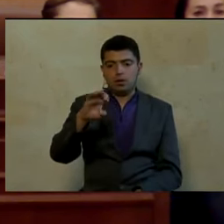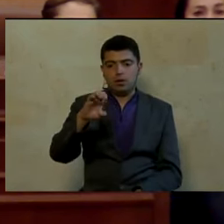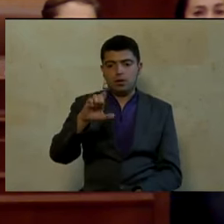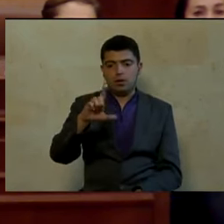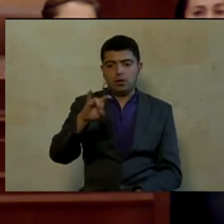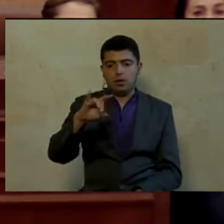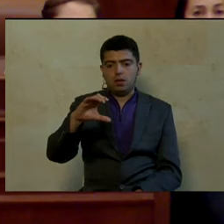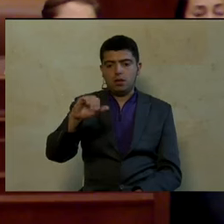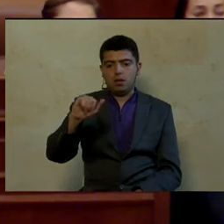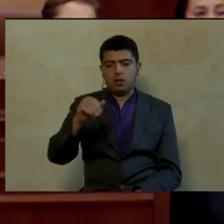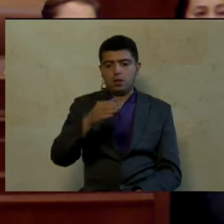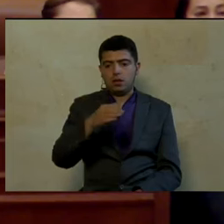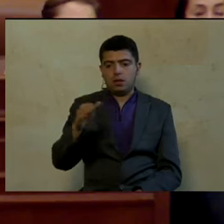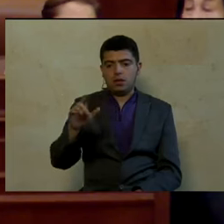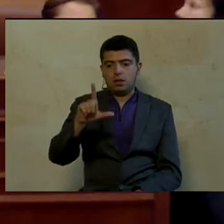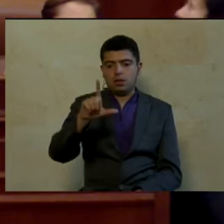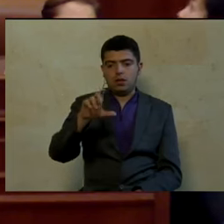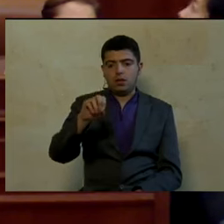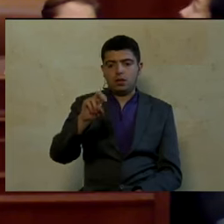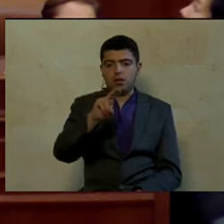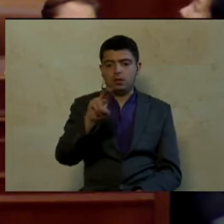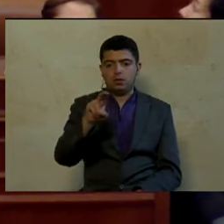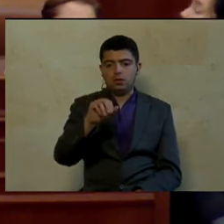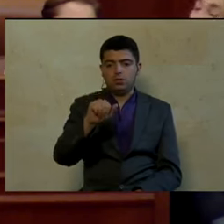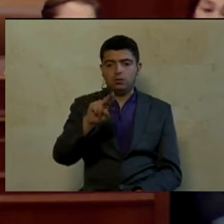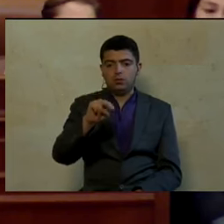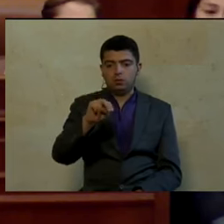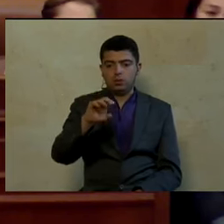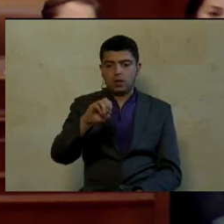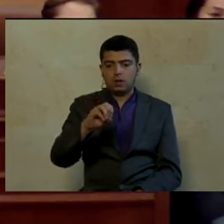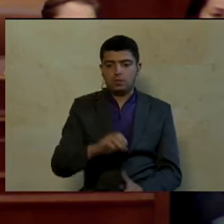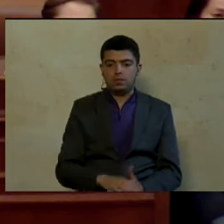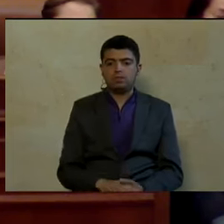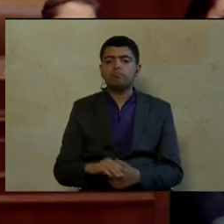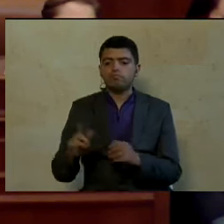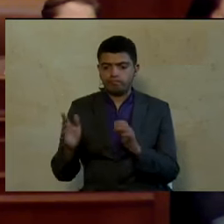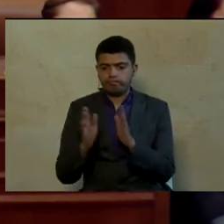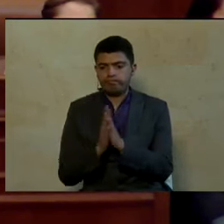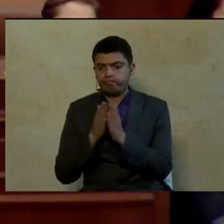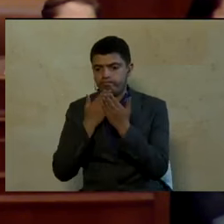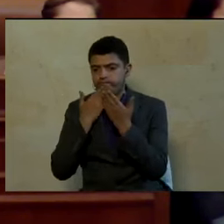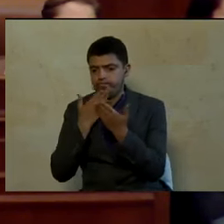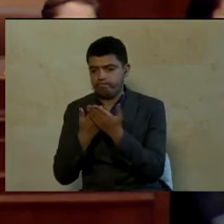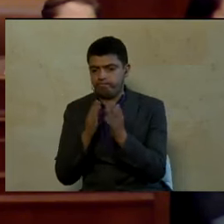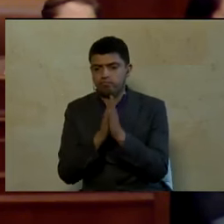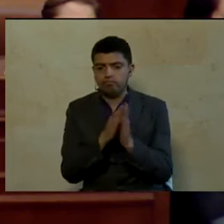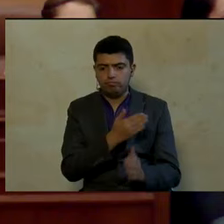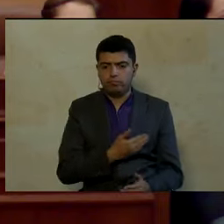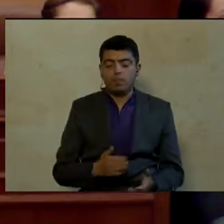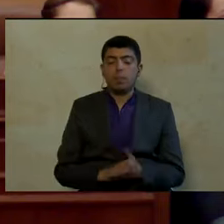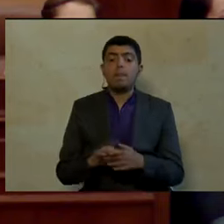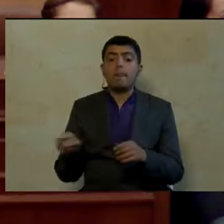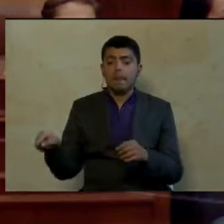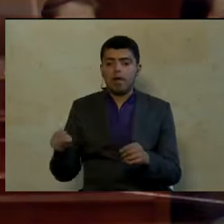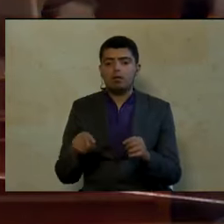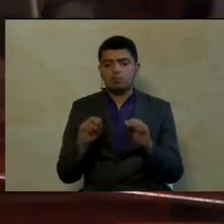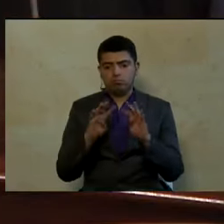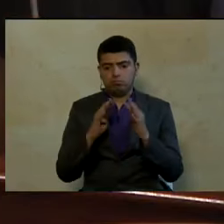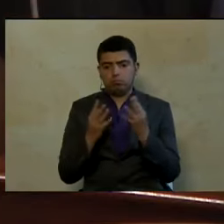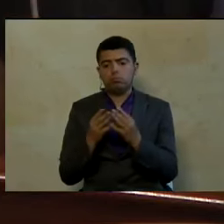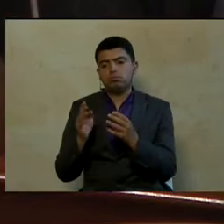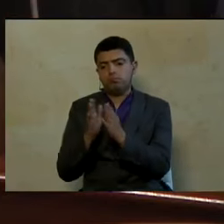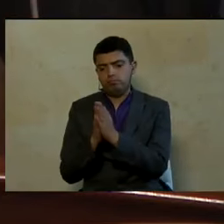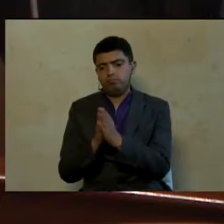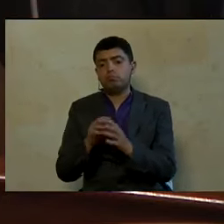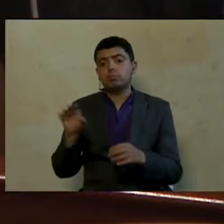Lozano Mil gracias señor presidente colegas todos conocemos el cáncer en nuestras